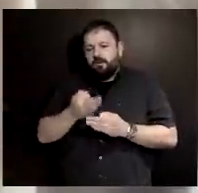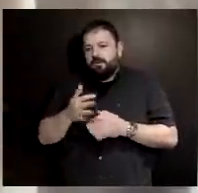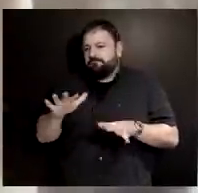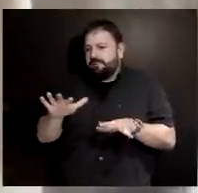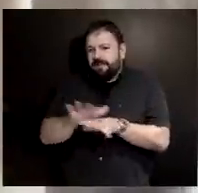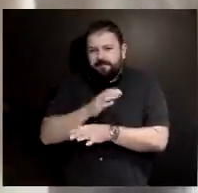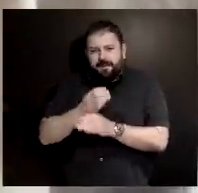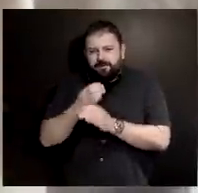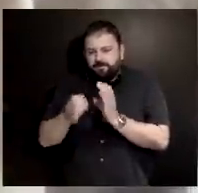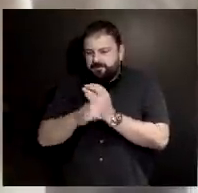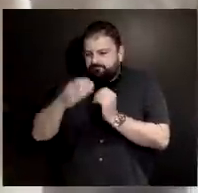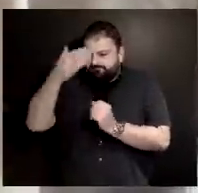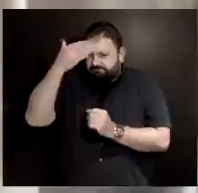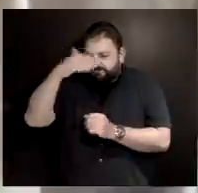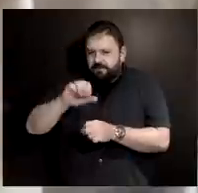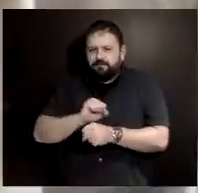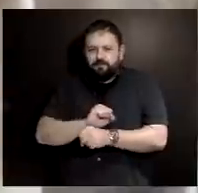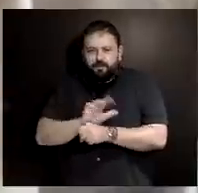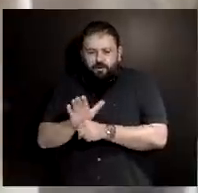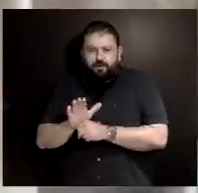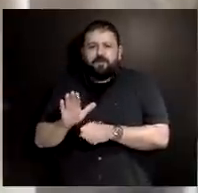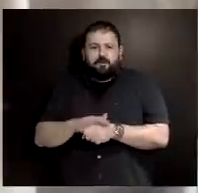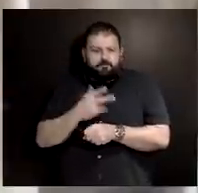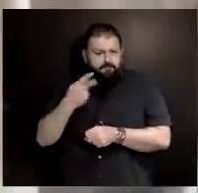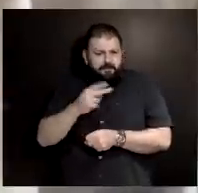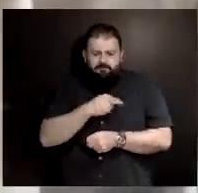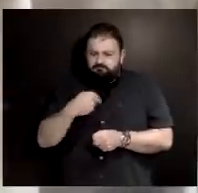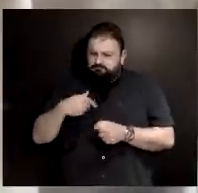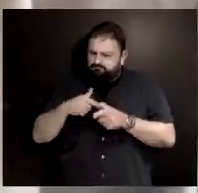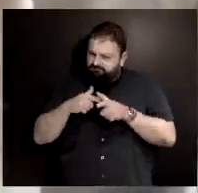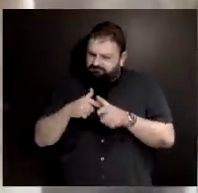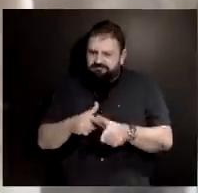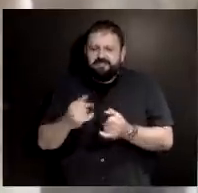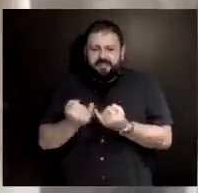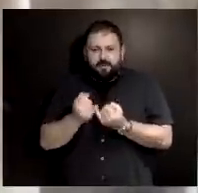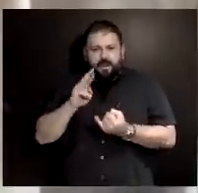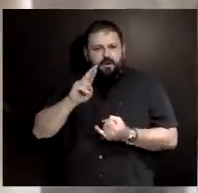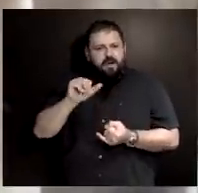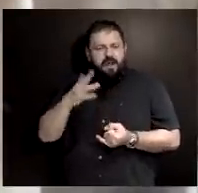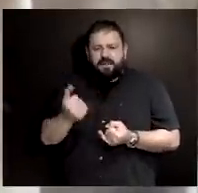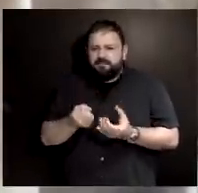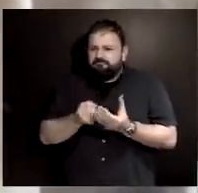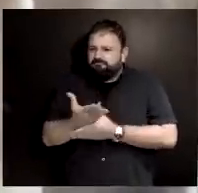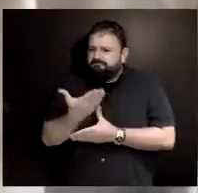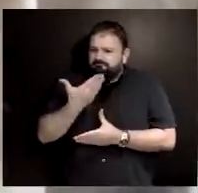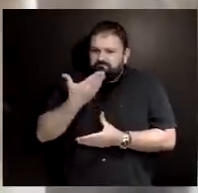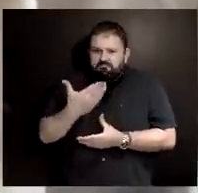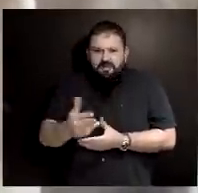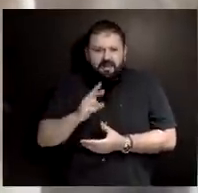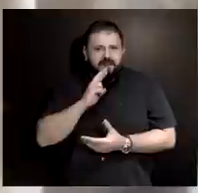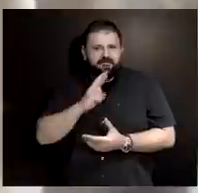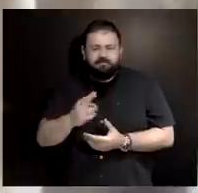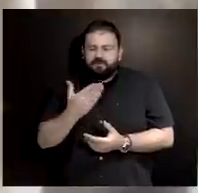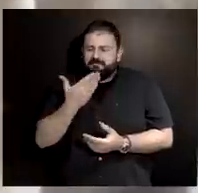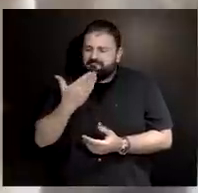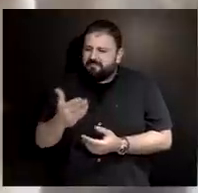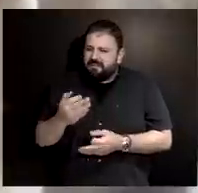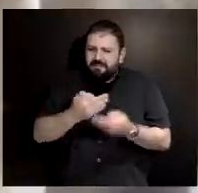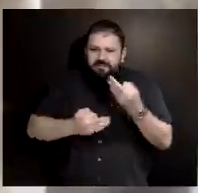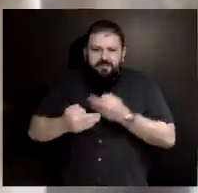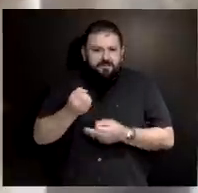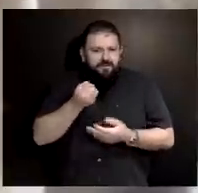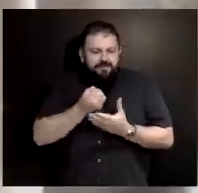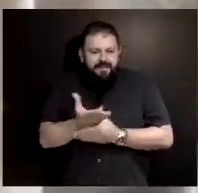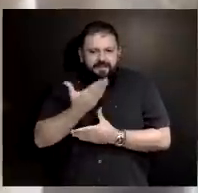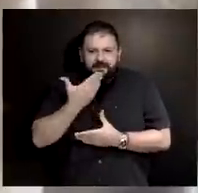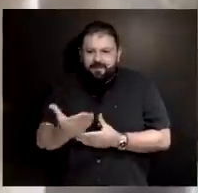las cosas. Establecimos este formato de rally y creo que los resultados fueron impresionantes. De verdad, toda esta